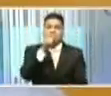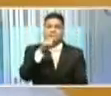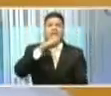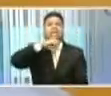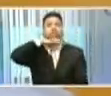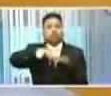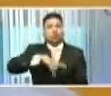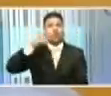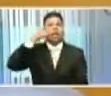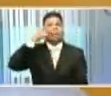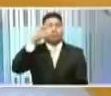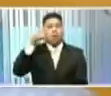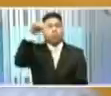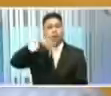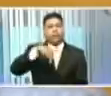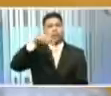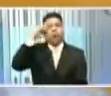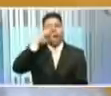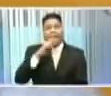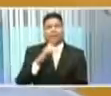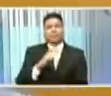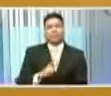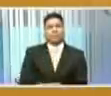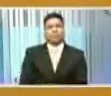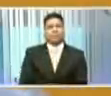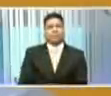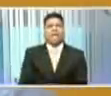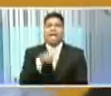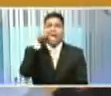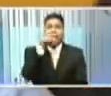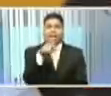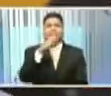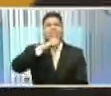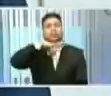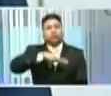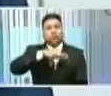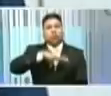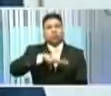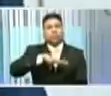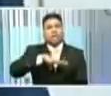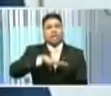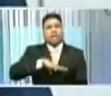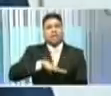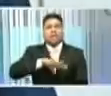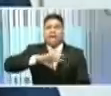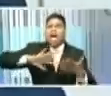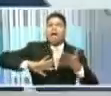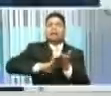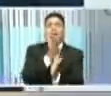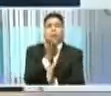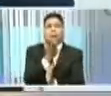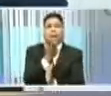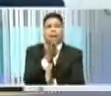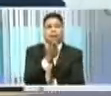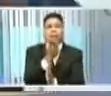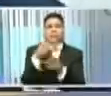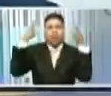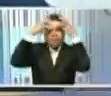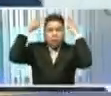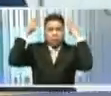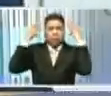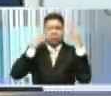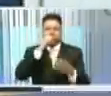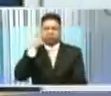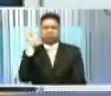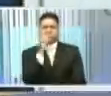pueblo en estos años. Esa es la historia que quiere acabar Ramos Alup, que desprecia al